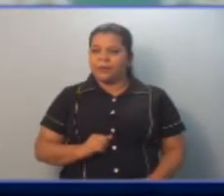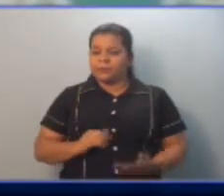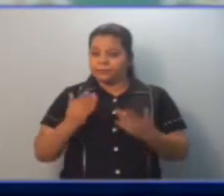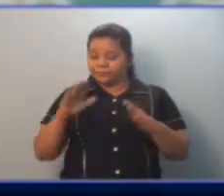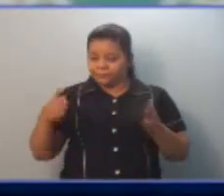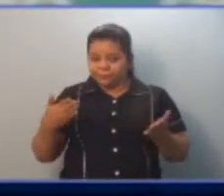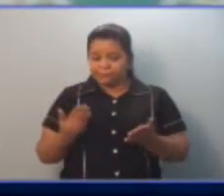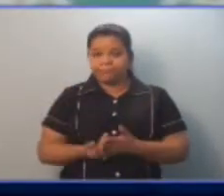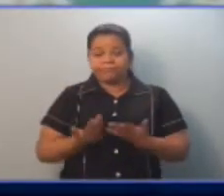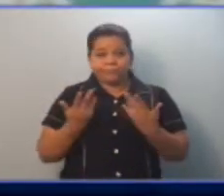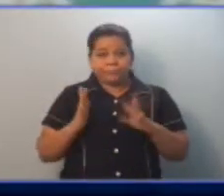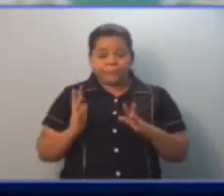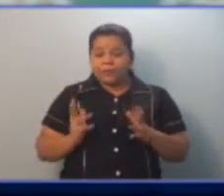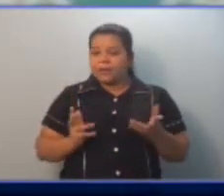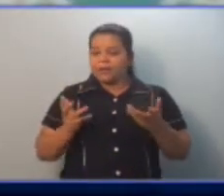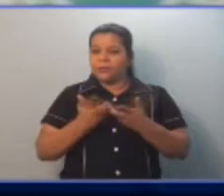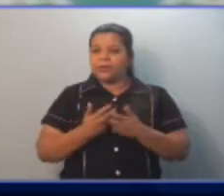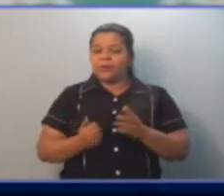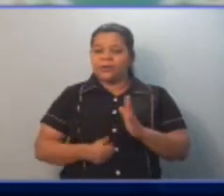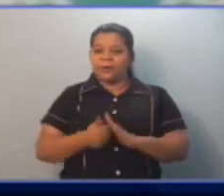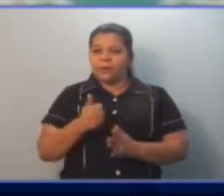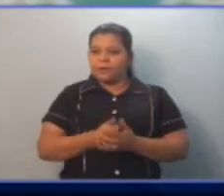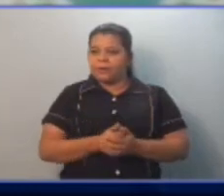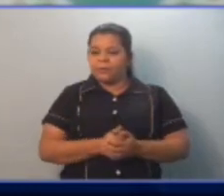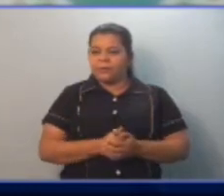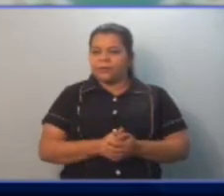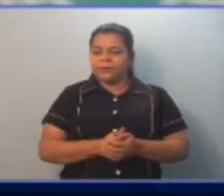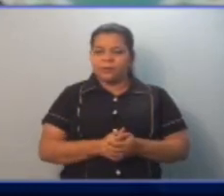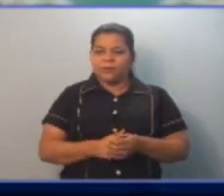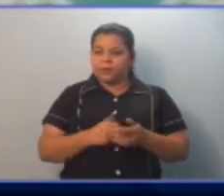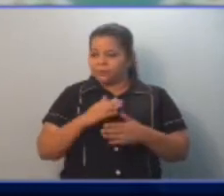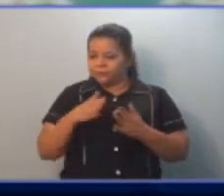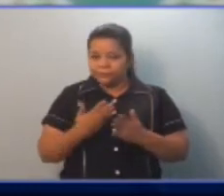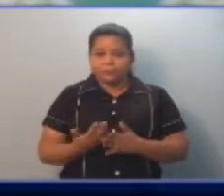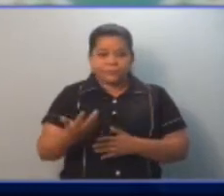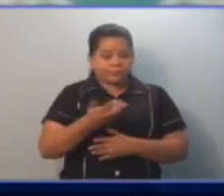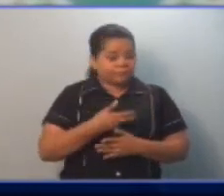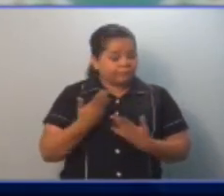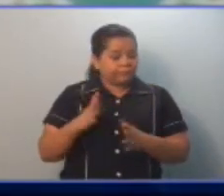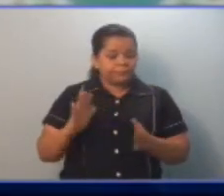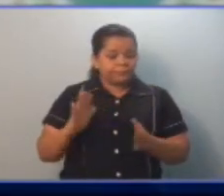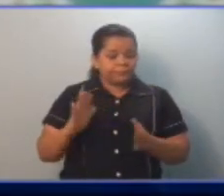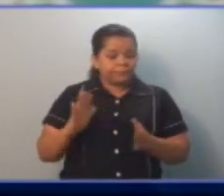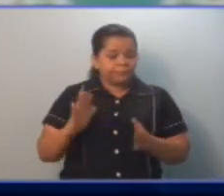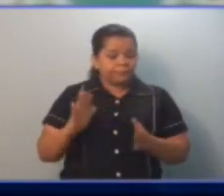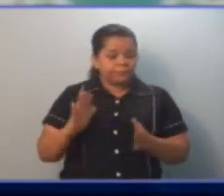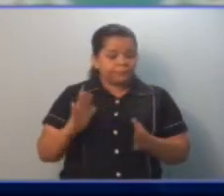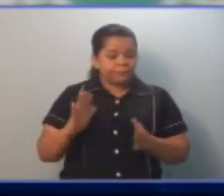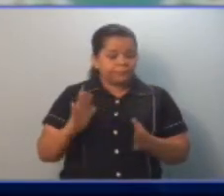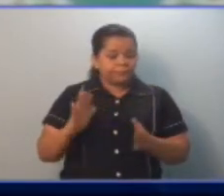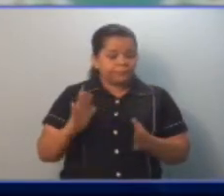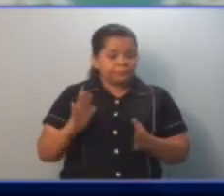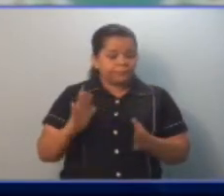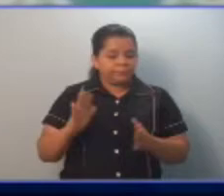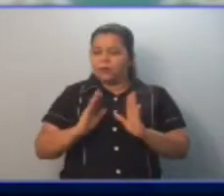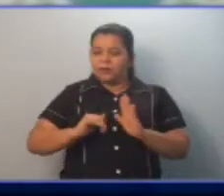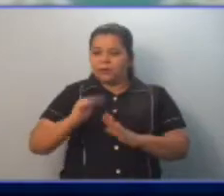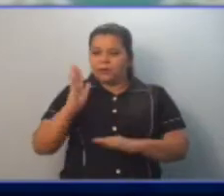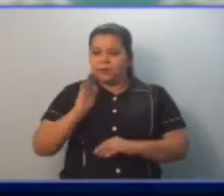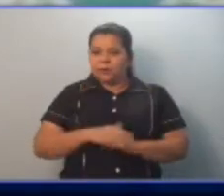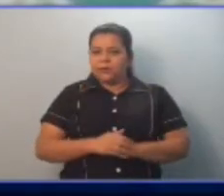por ejemplo, por lo menos de corte plena, deberían ser públicas, salvo las excepciones impuestas por ciertas cuestiones de seguridad